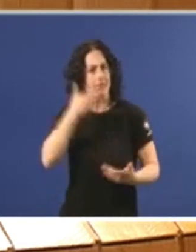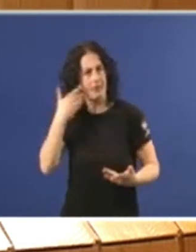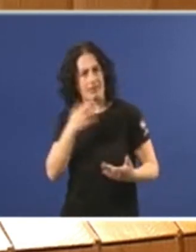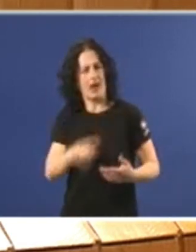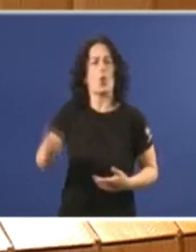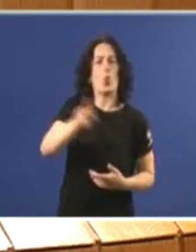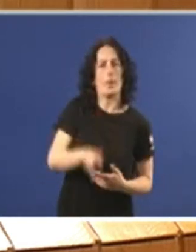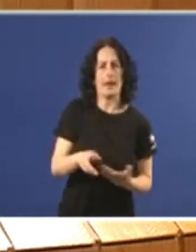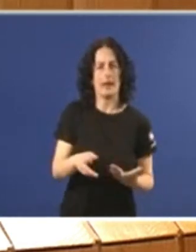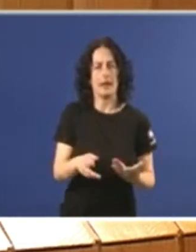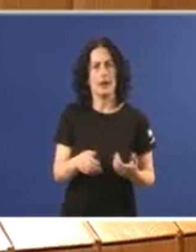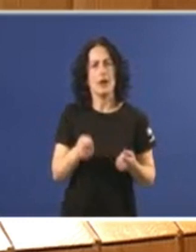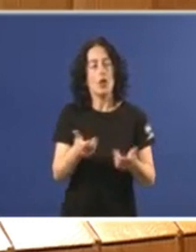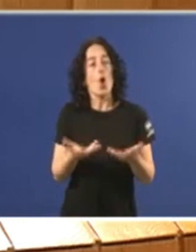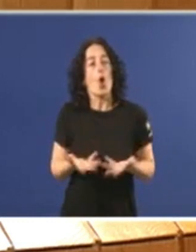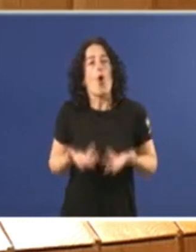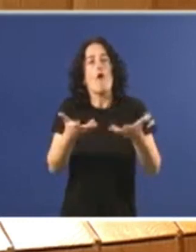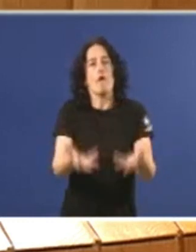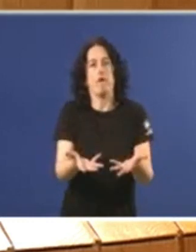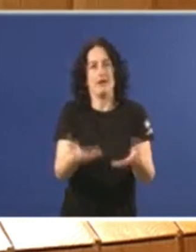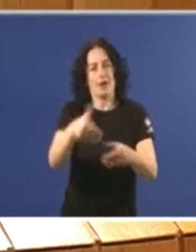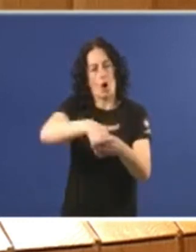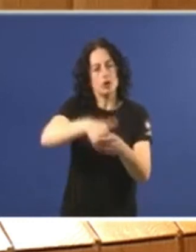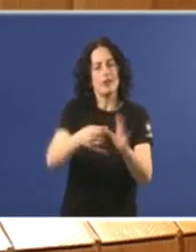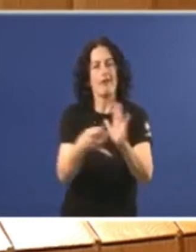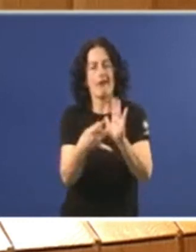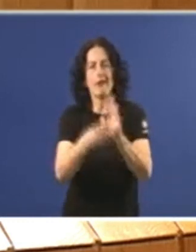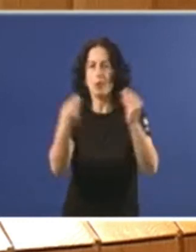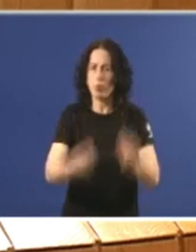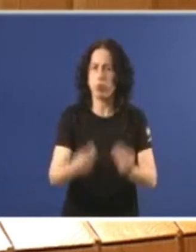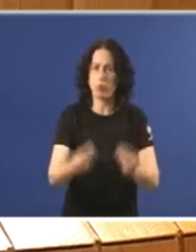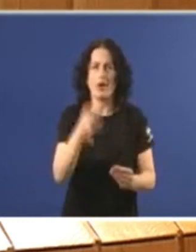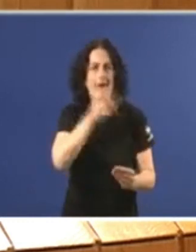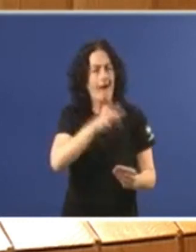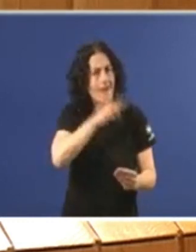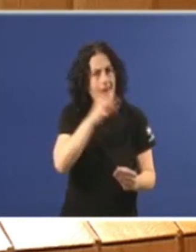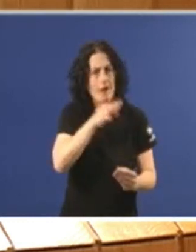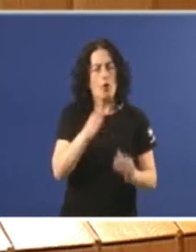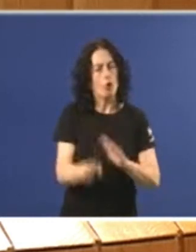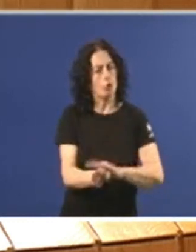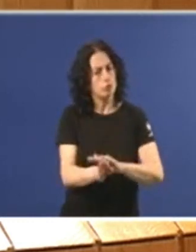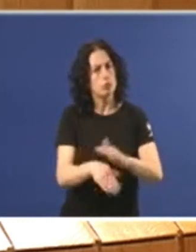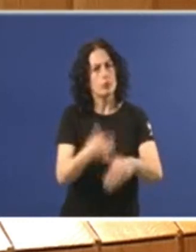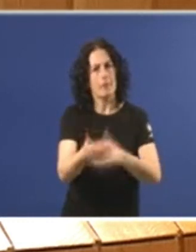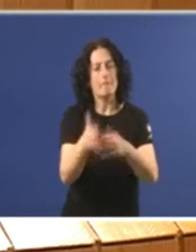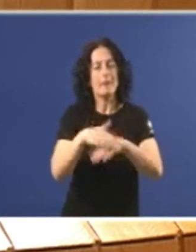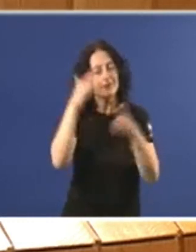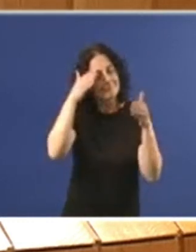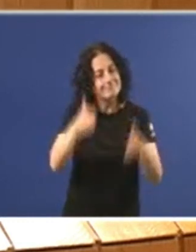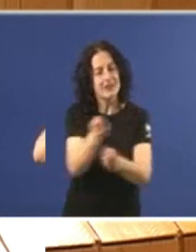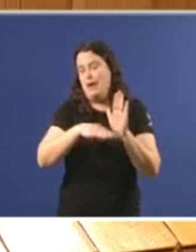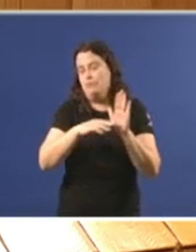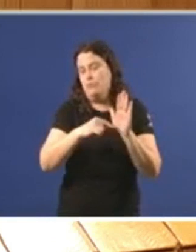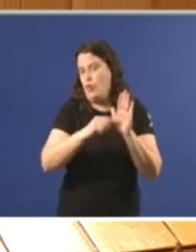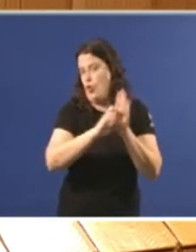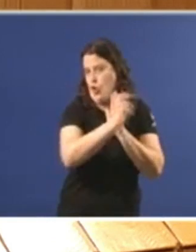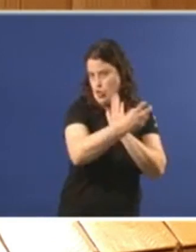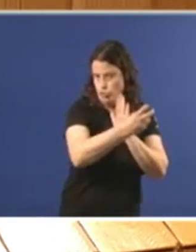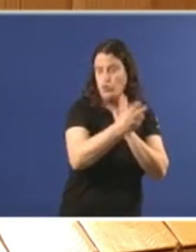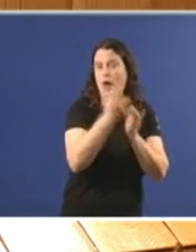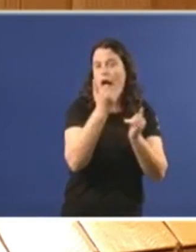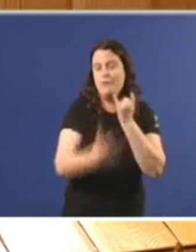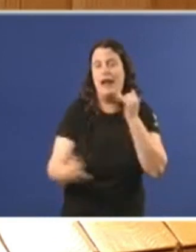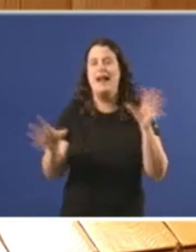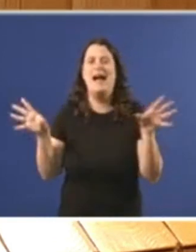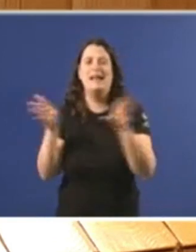Acrecentar a oferta audiovisual de contidos de calidade en galego de forma continuada para a infancia e a mocidade. O que, en definitiva, se